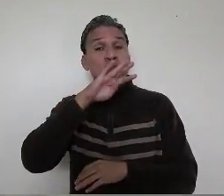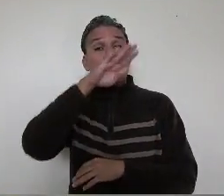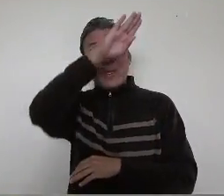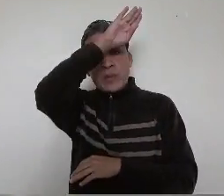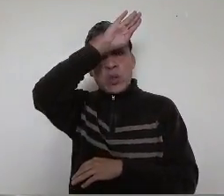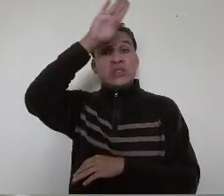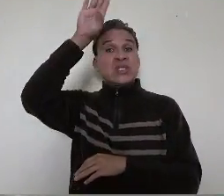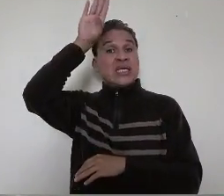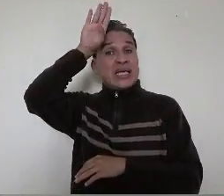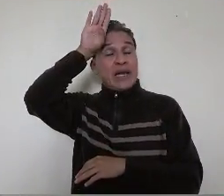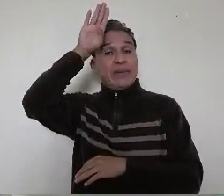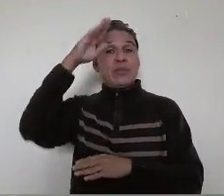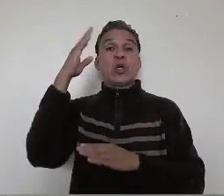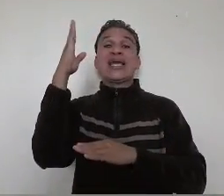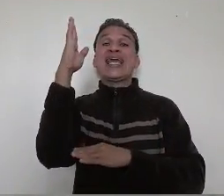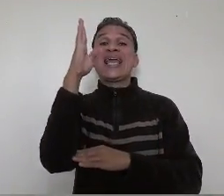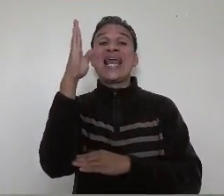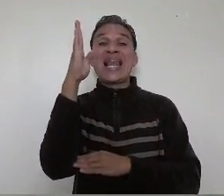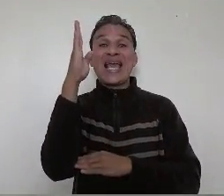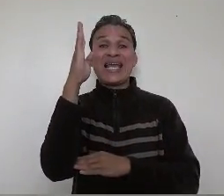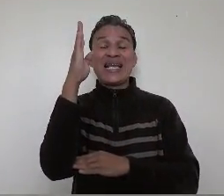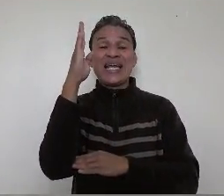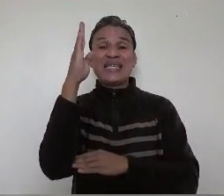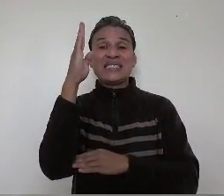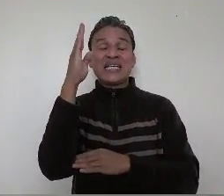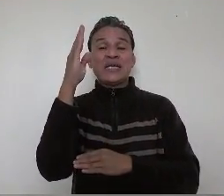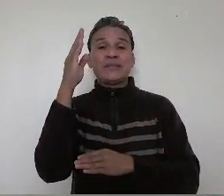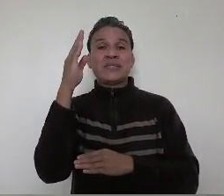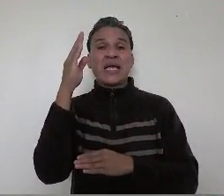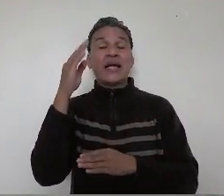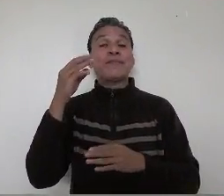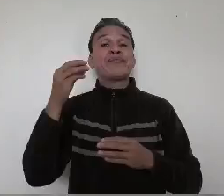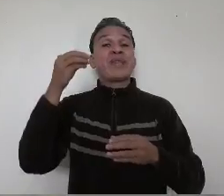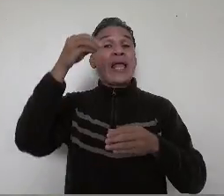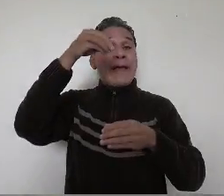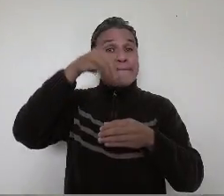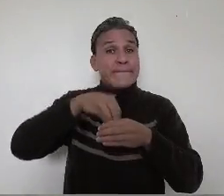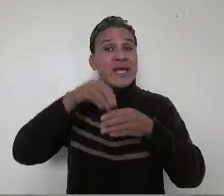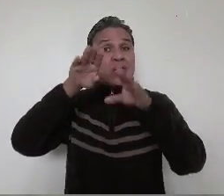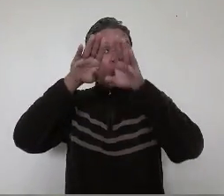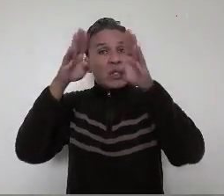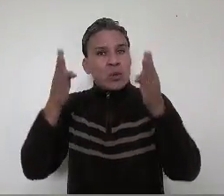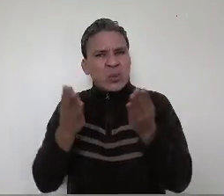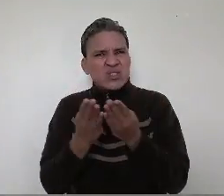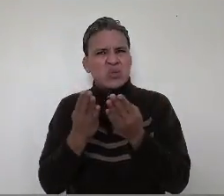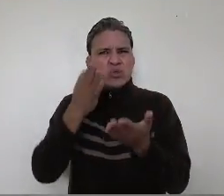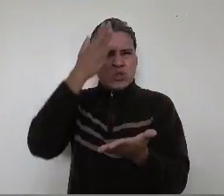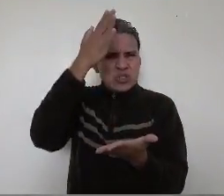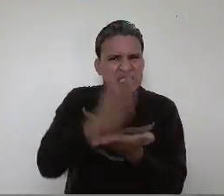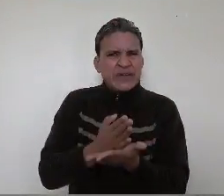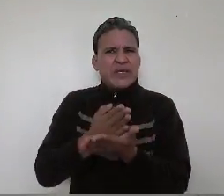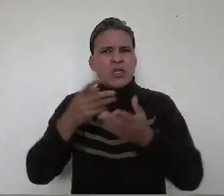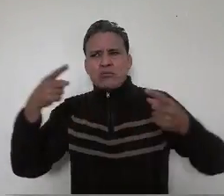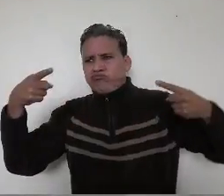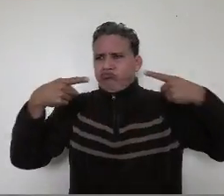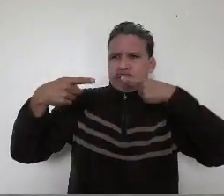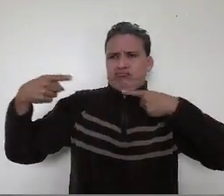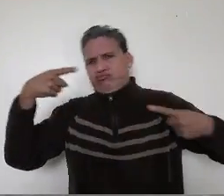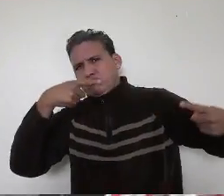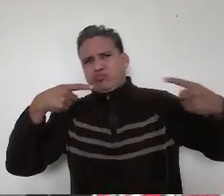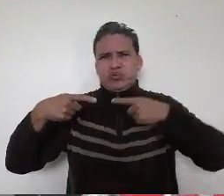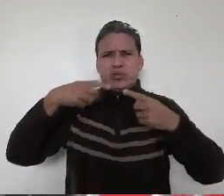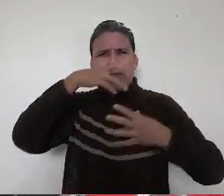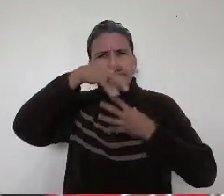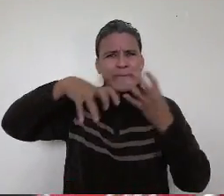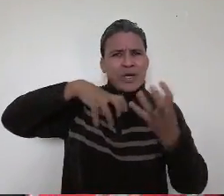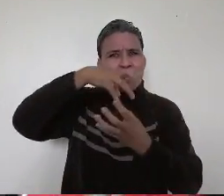Que la iglesia sea, en medio de nuestro mundo, dividido por guerras y discordias, instrumento de unidad, de